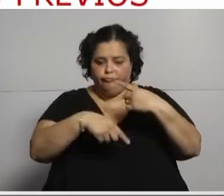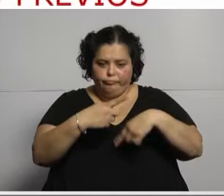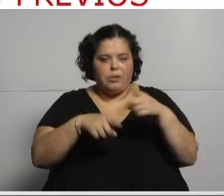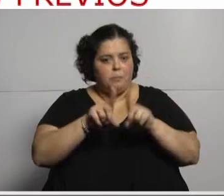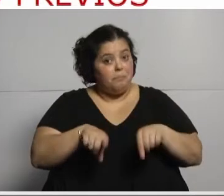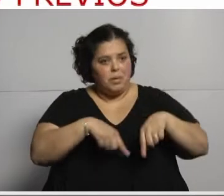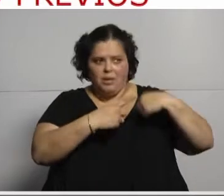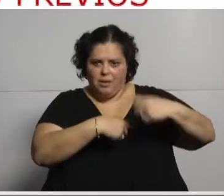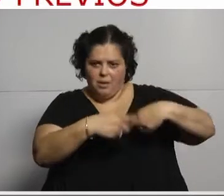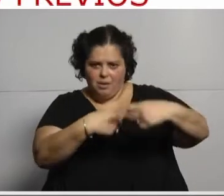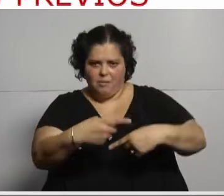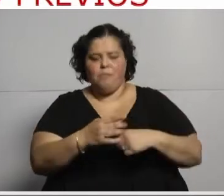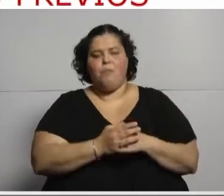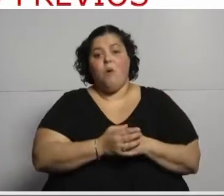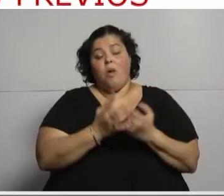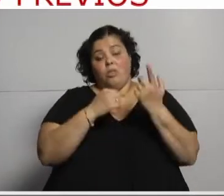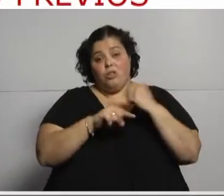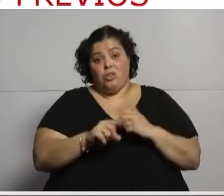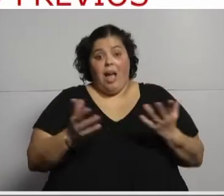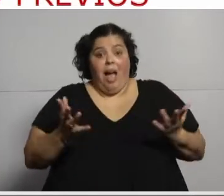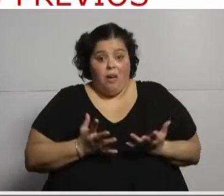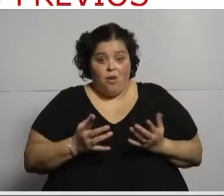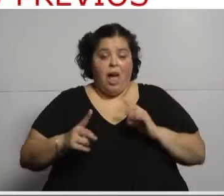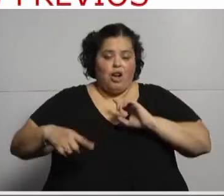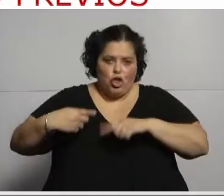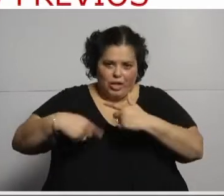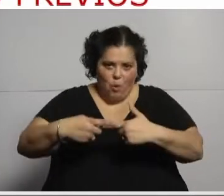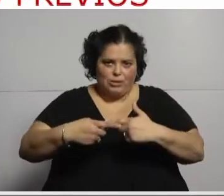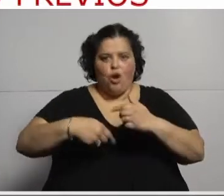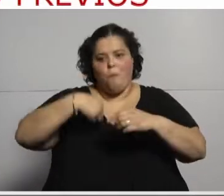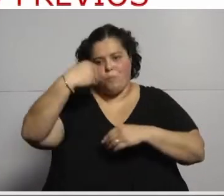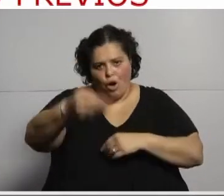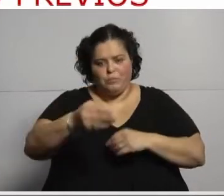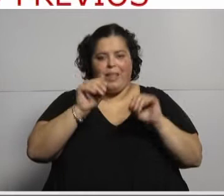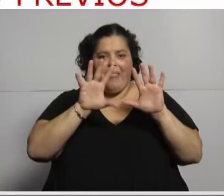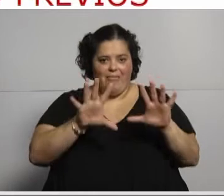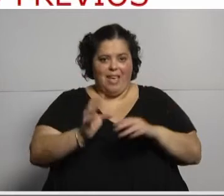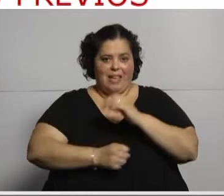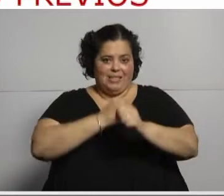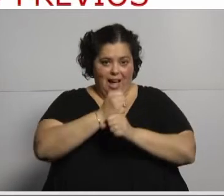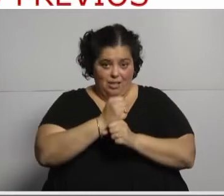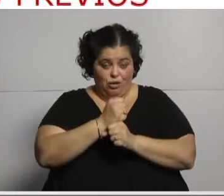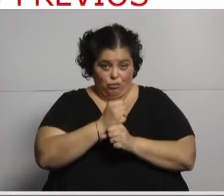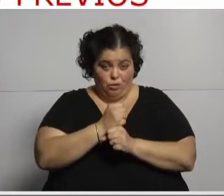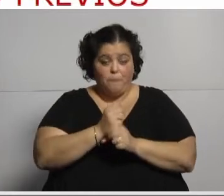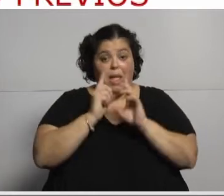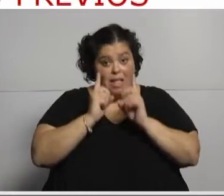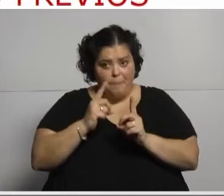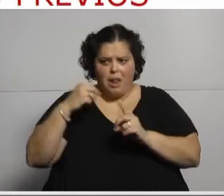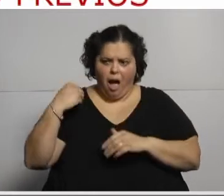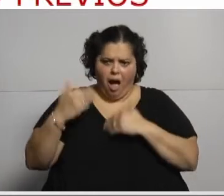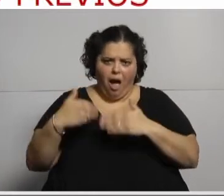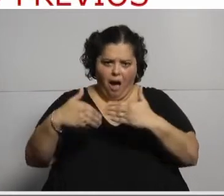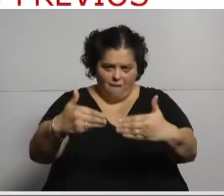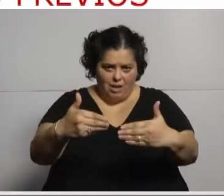ha significado obviamente una continuación a otros 10 años de avance que hemos tenido anteriormente y que es